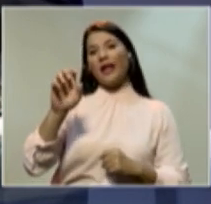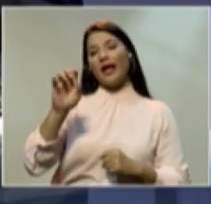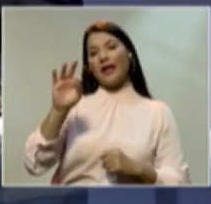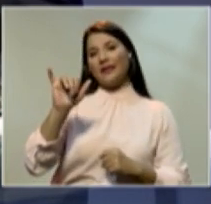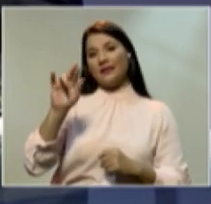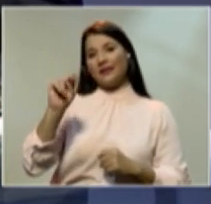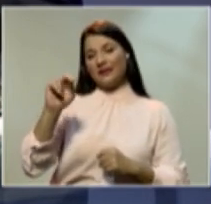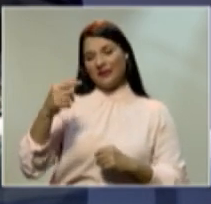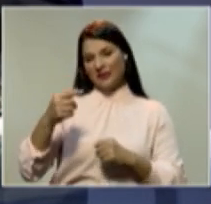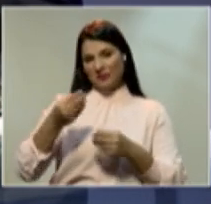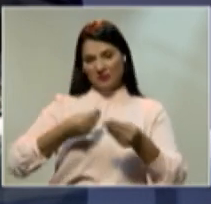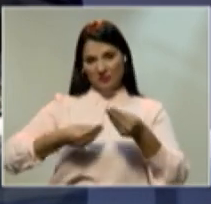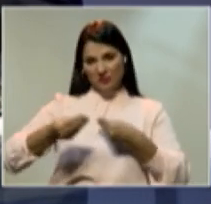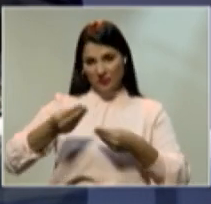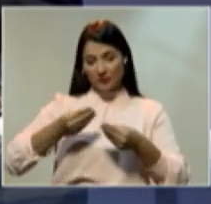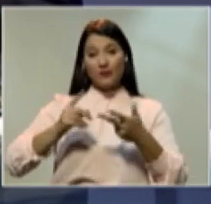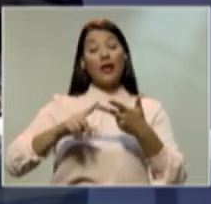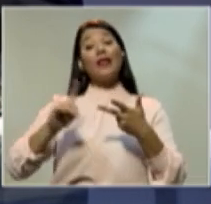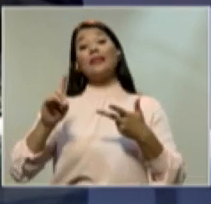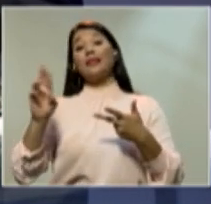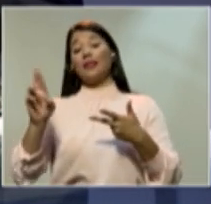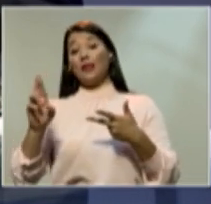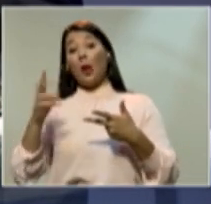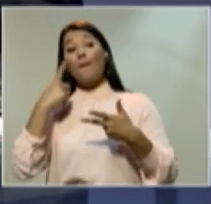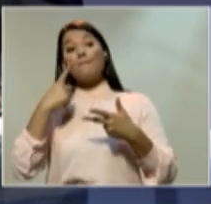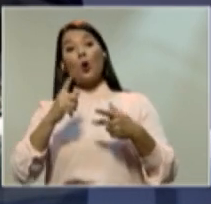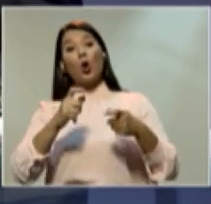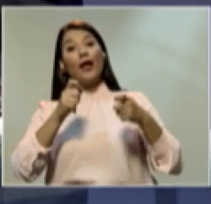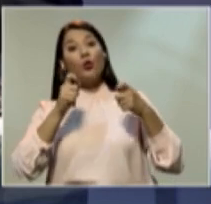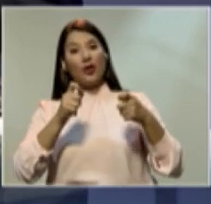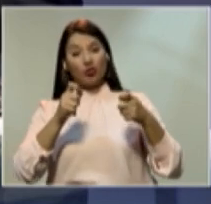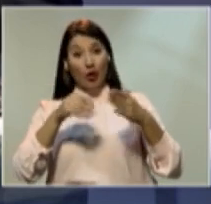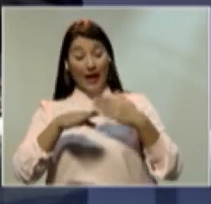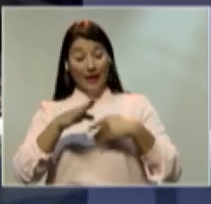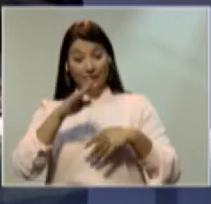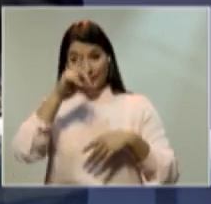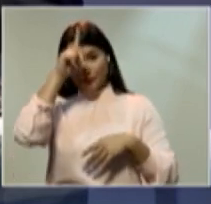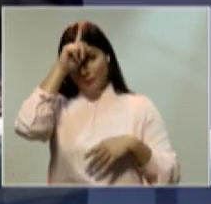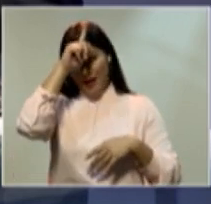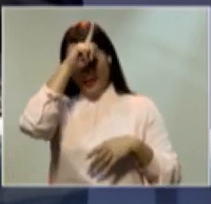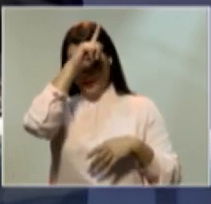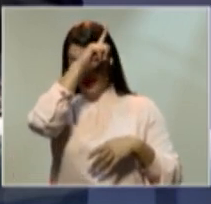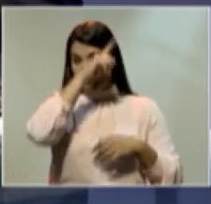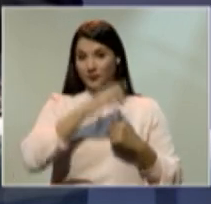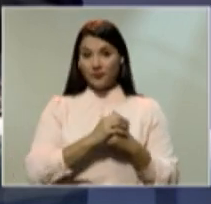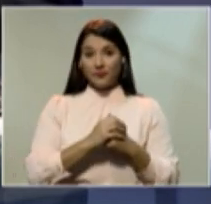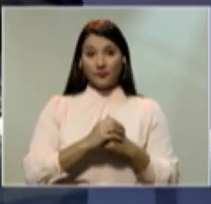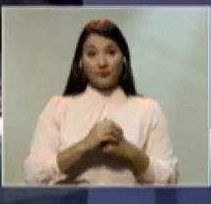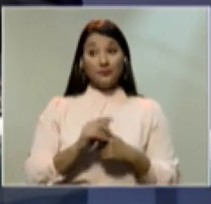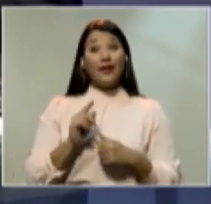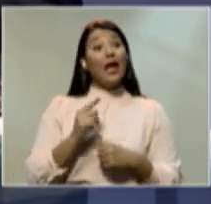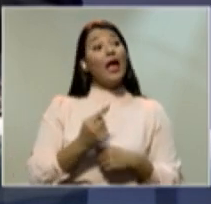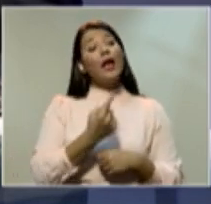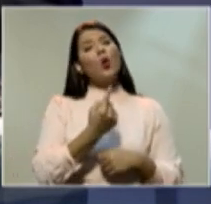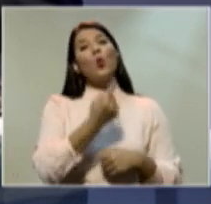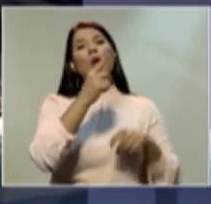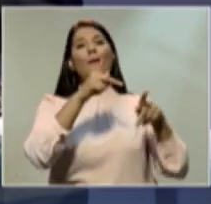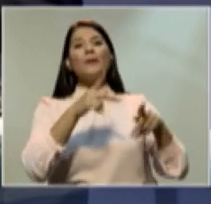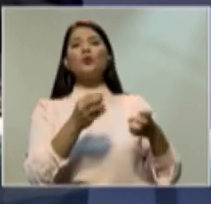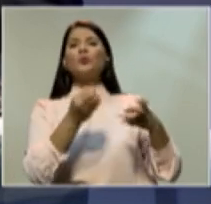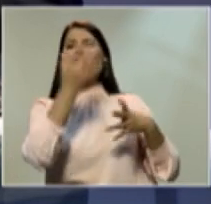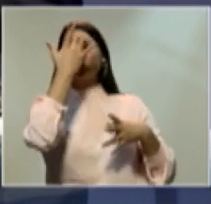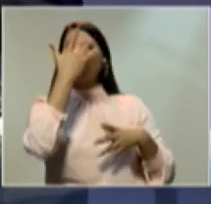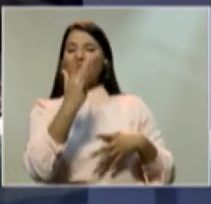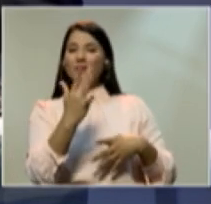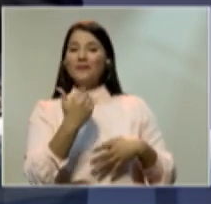en Sociedad de la Información por la Complutense de Madrid. Es uno de esos intelectuales